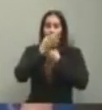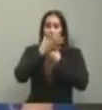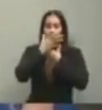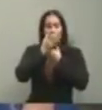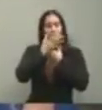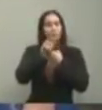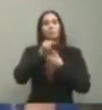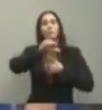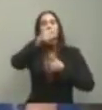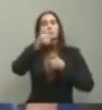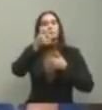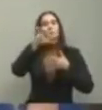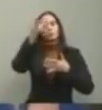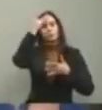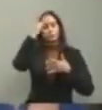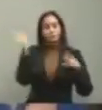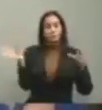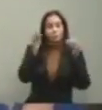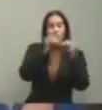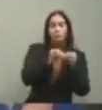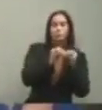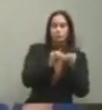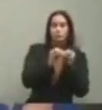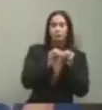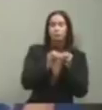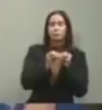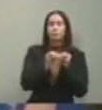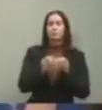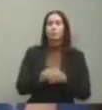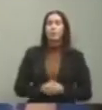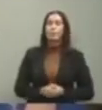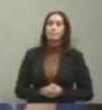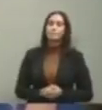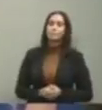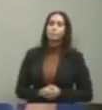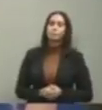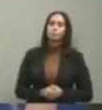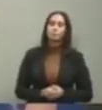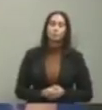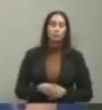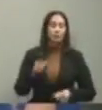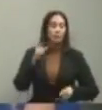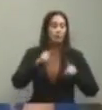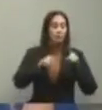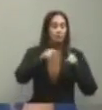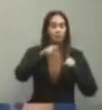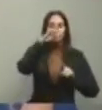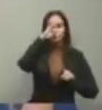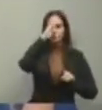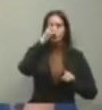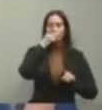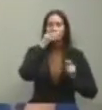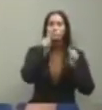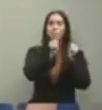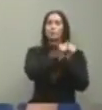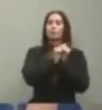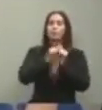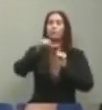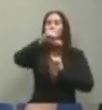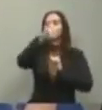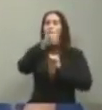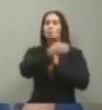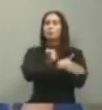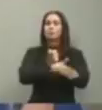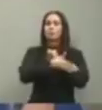una enfermedad adicional el hecho de que el país república dominicana junto con los otros países